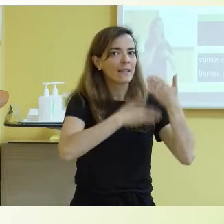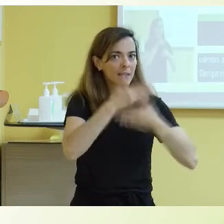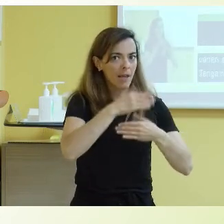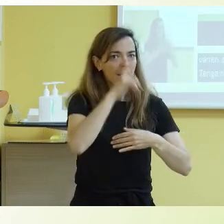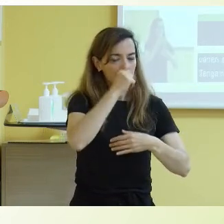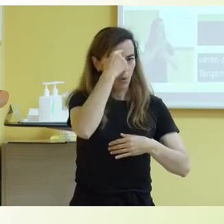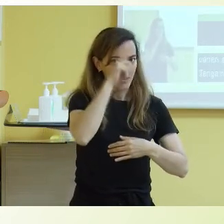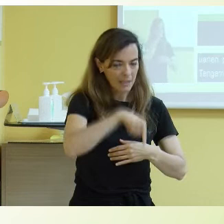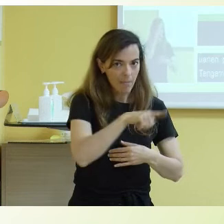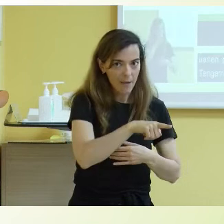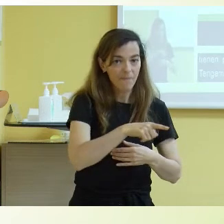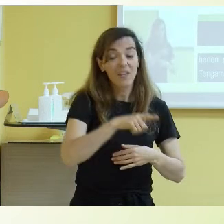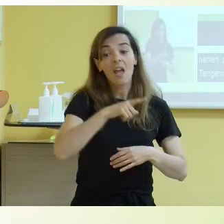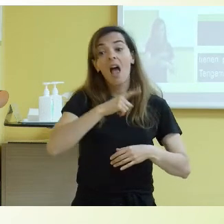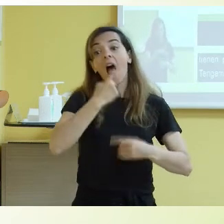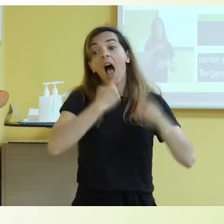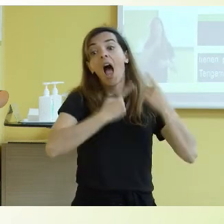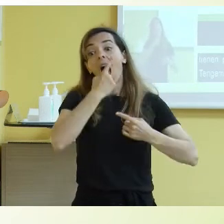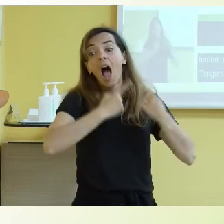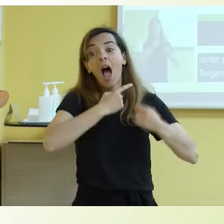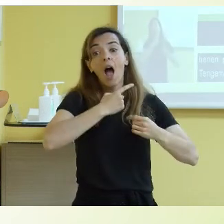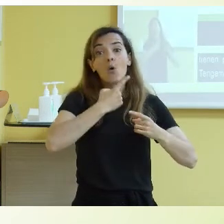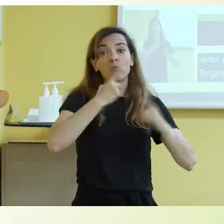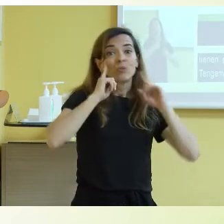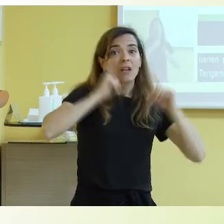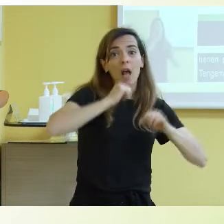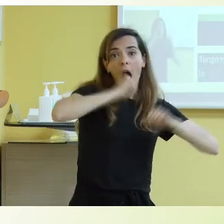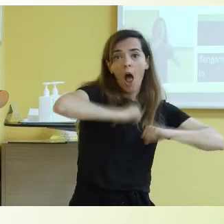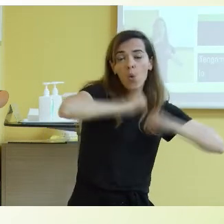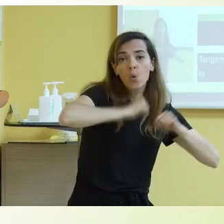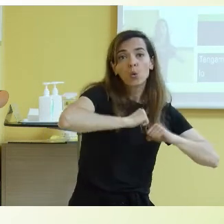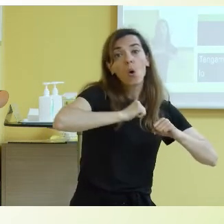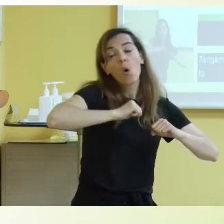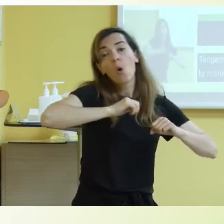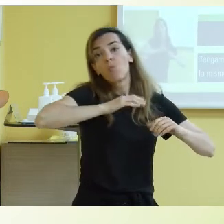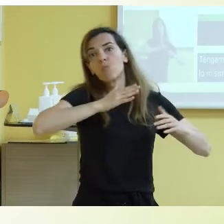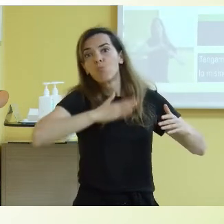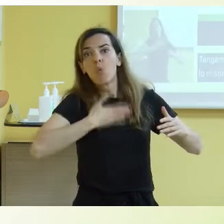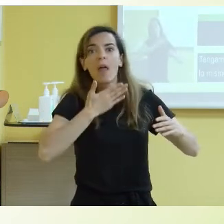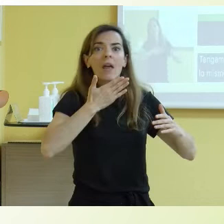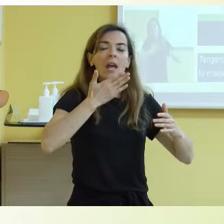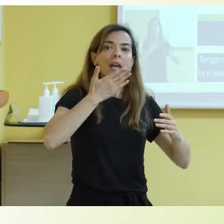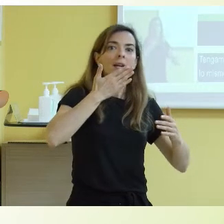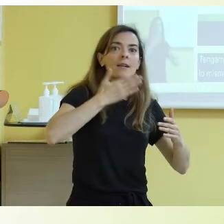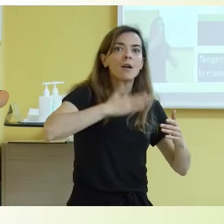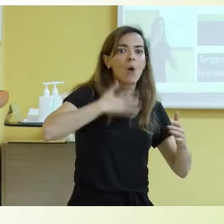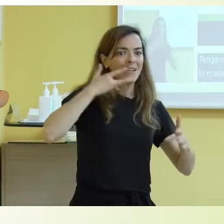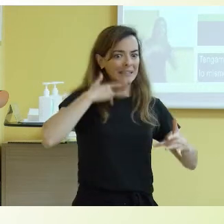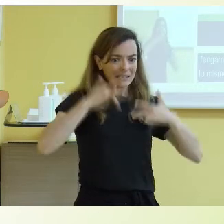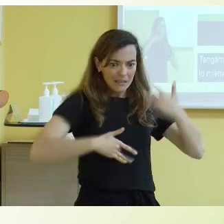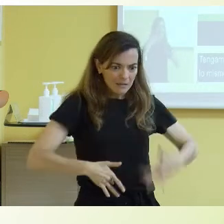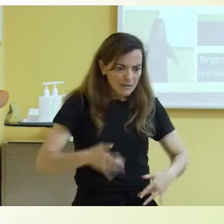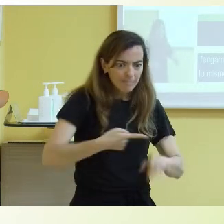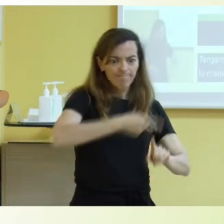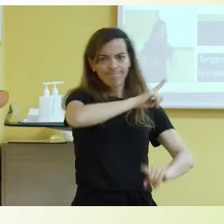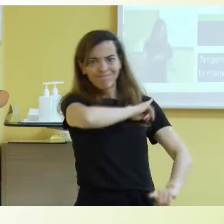adulto que se puede escapar entre las manos, que puede haber un complejo, digamos, de exceso de sintomatología, pero que realmente